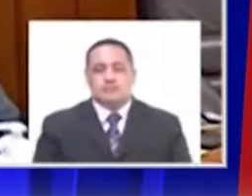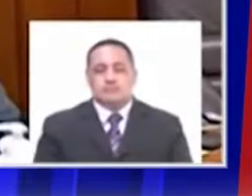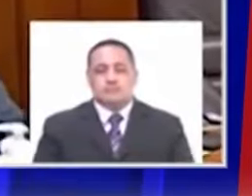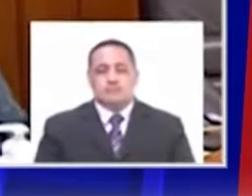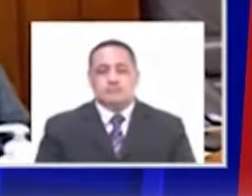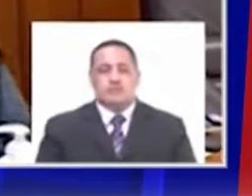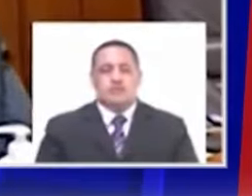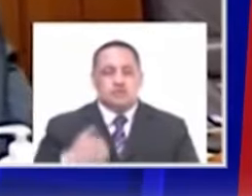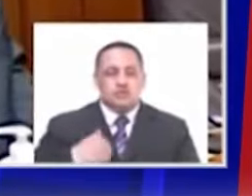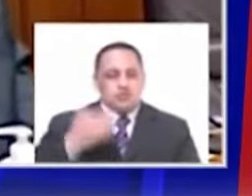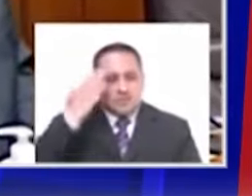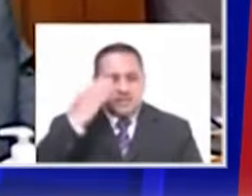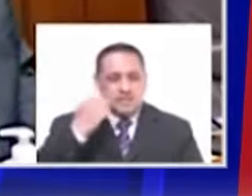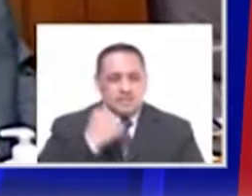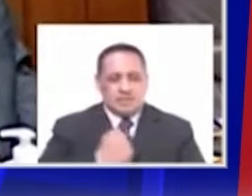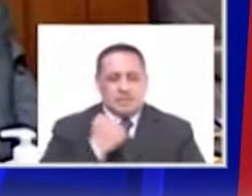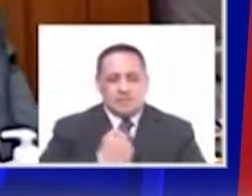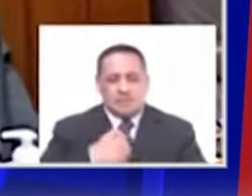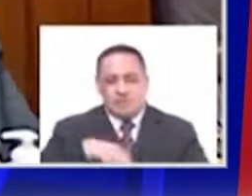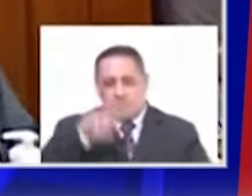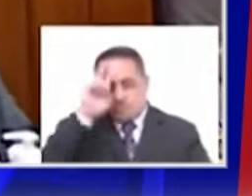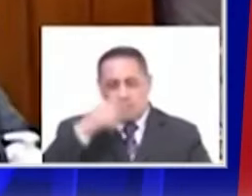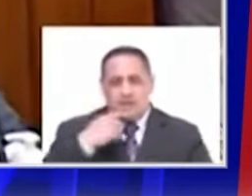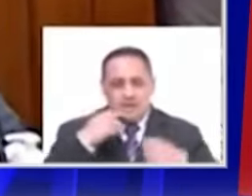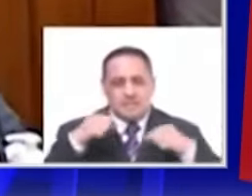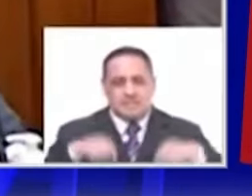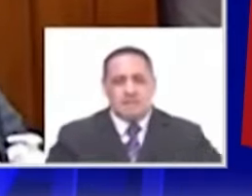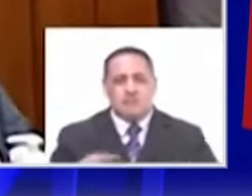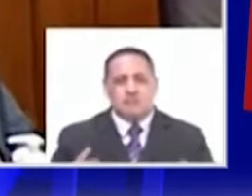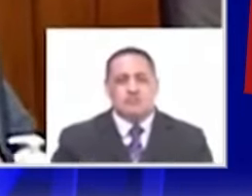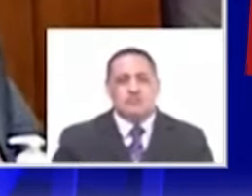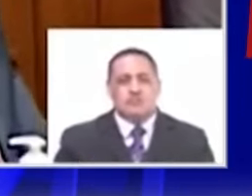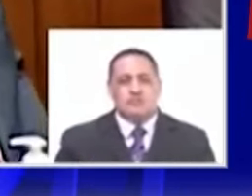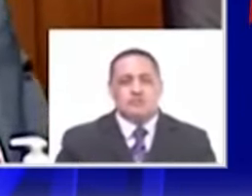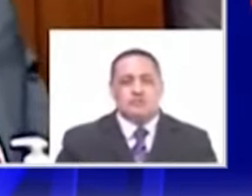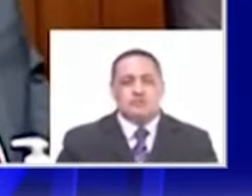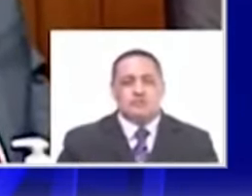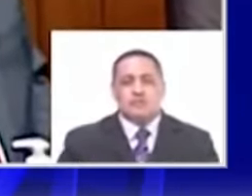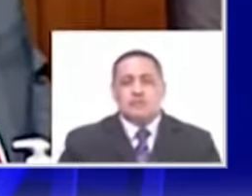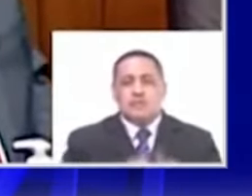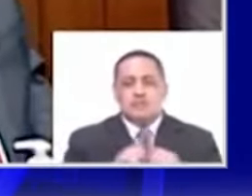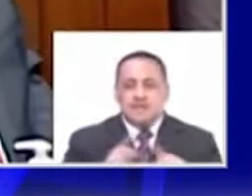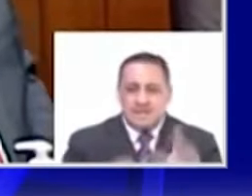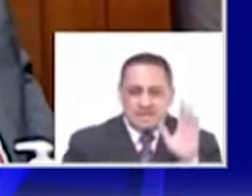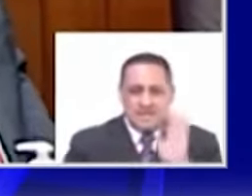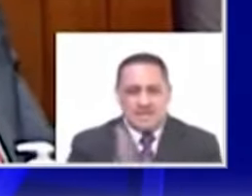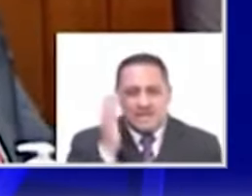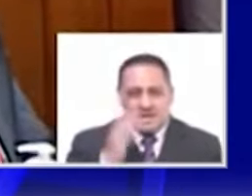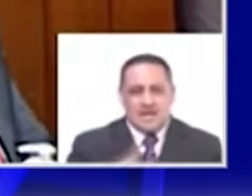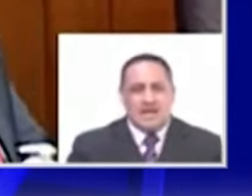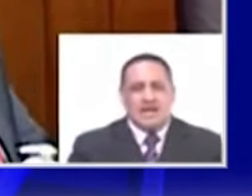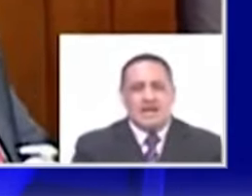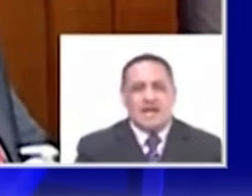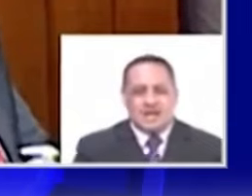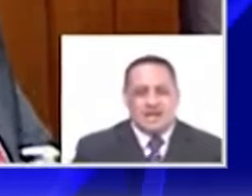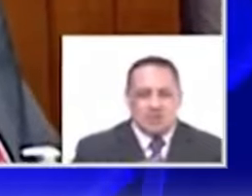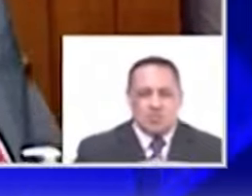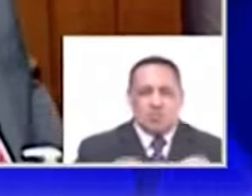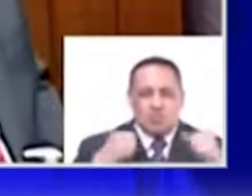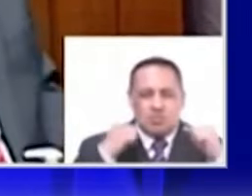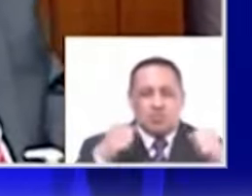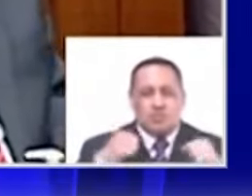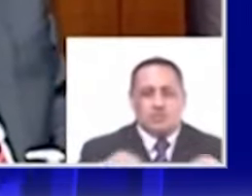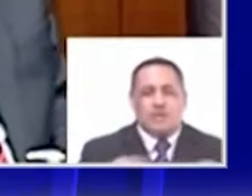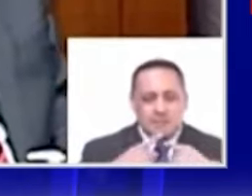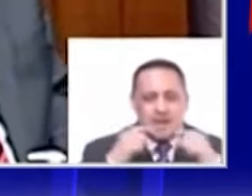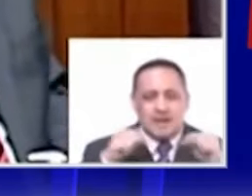y el control de acusación ya se haría luz verde para el inicio del juicio oral y justo conversamos con el congresista Luis Aragón quien fue el ponente